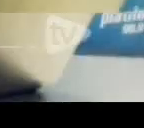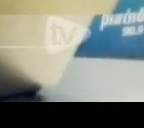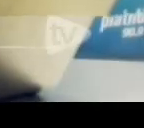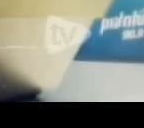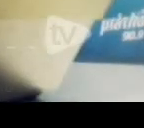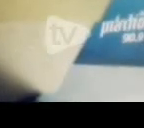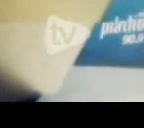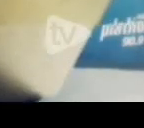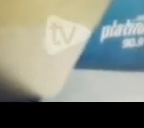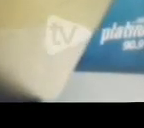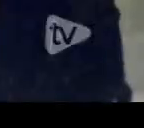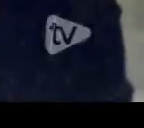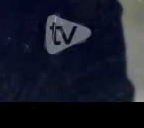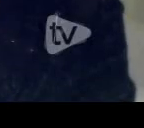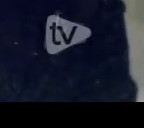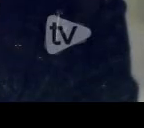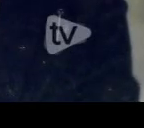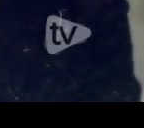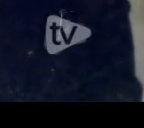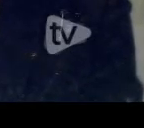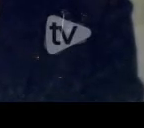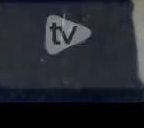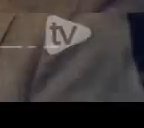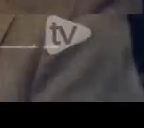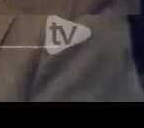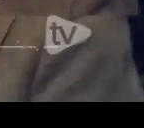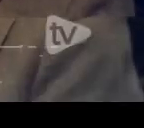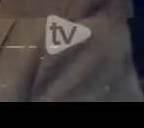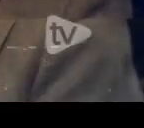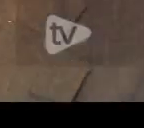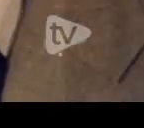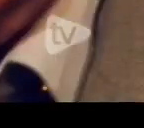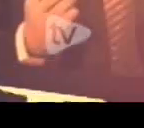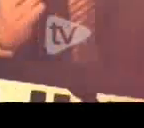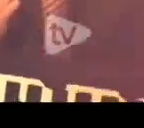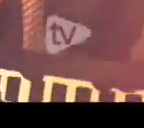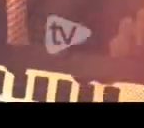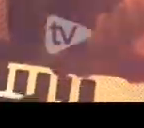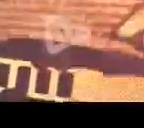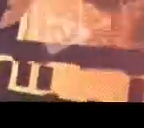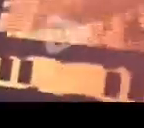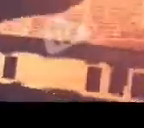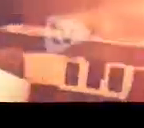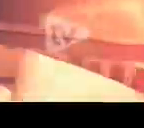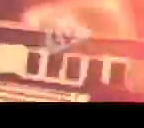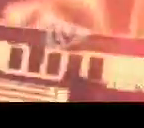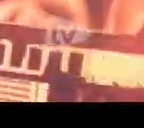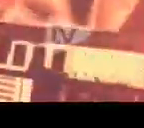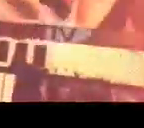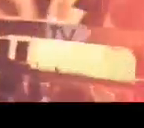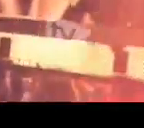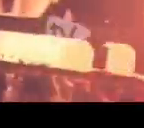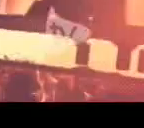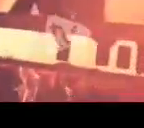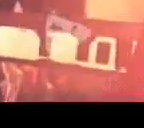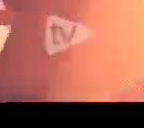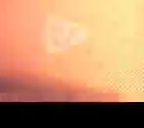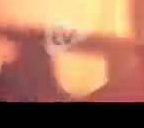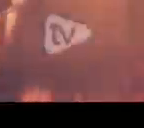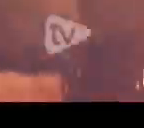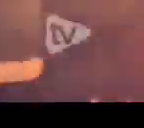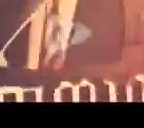López, Miguel Rivadeneira, José Hernández, Jorge Ortiz y otros destacados periodistas nos cuentan